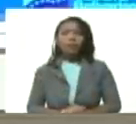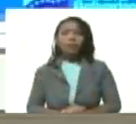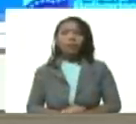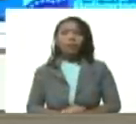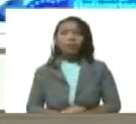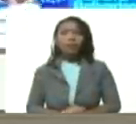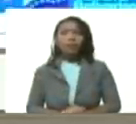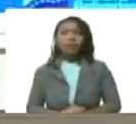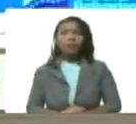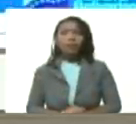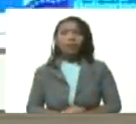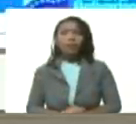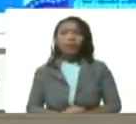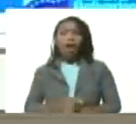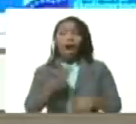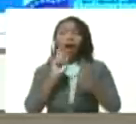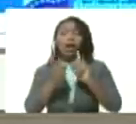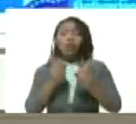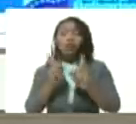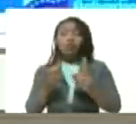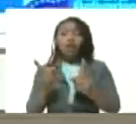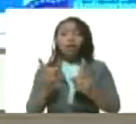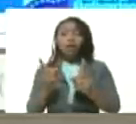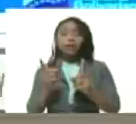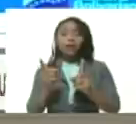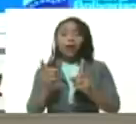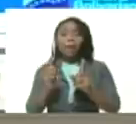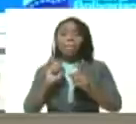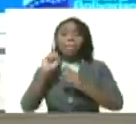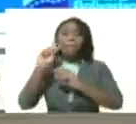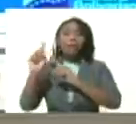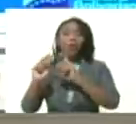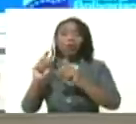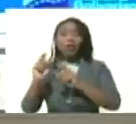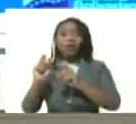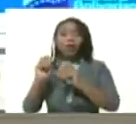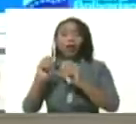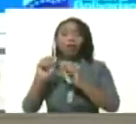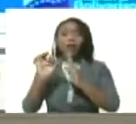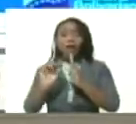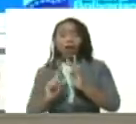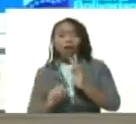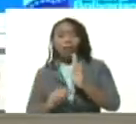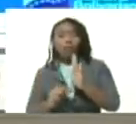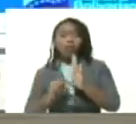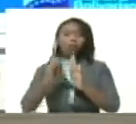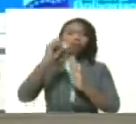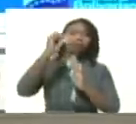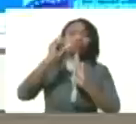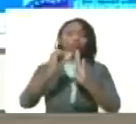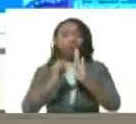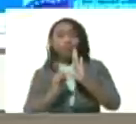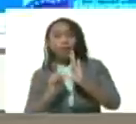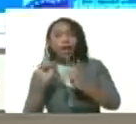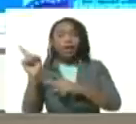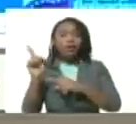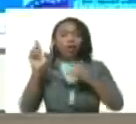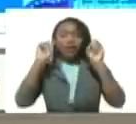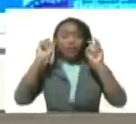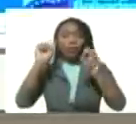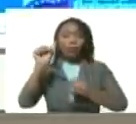Hay una encuesta, el barómetro de este año, Barómetro de